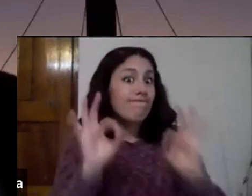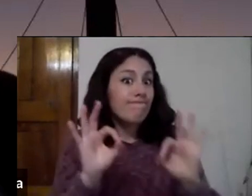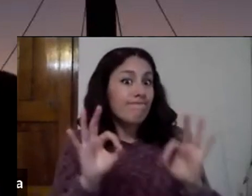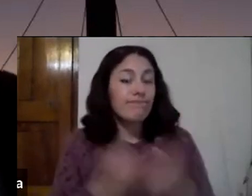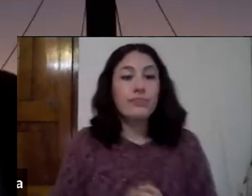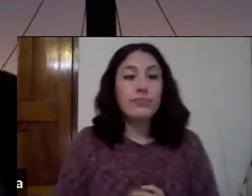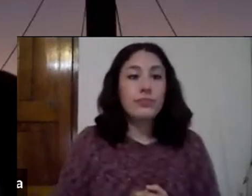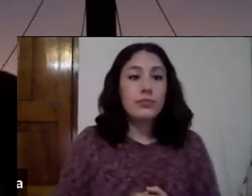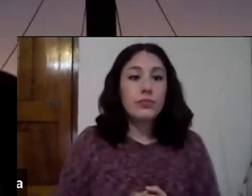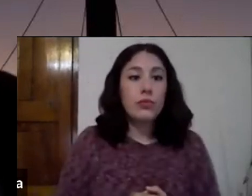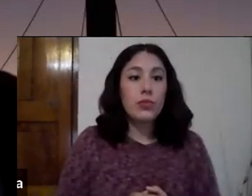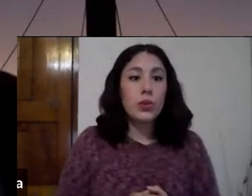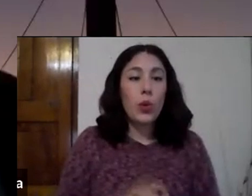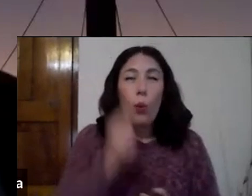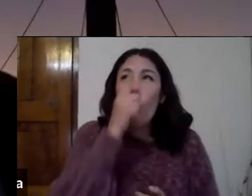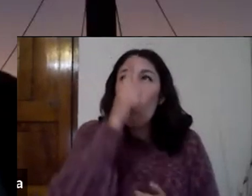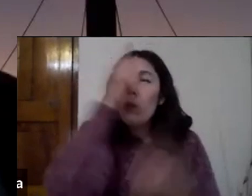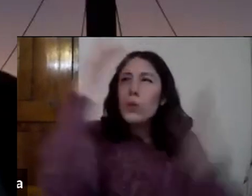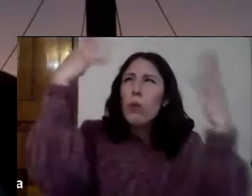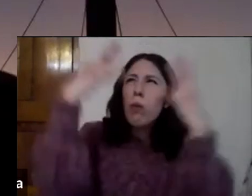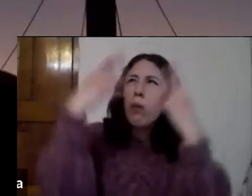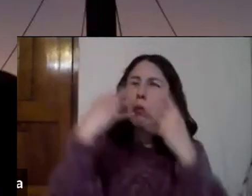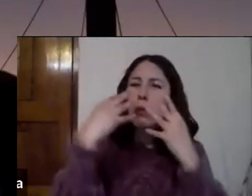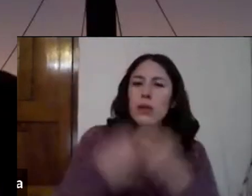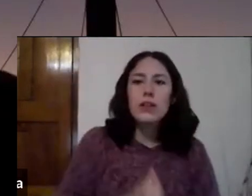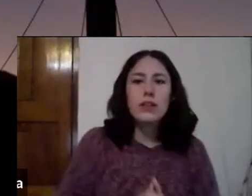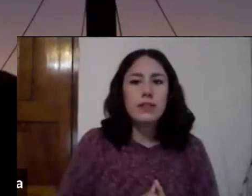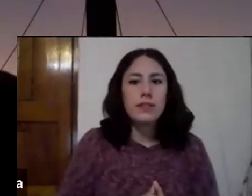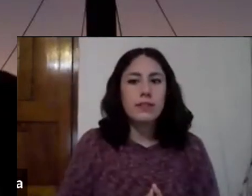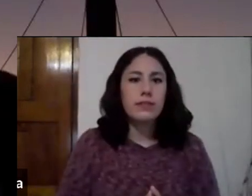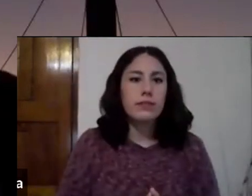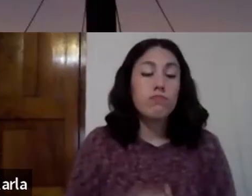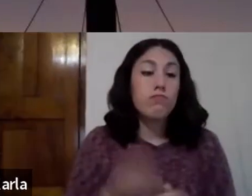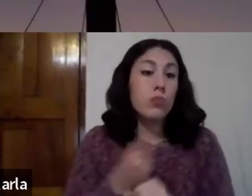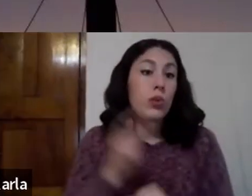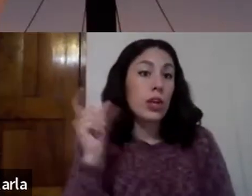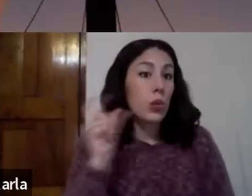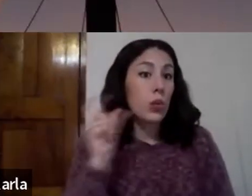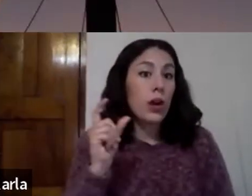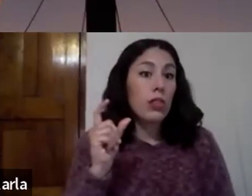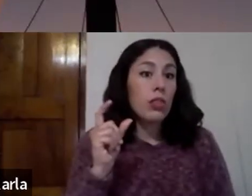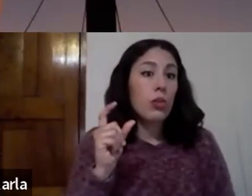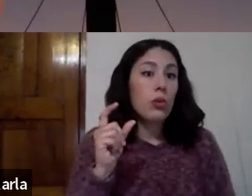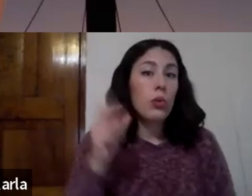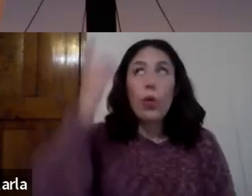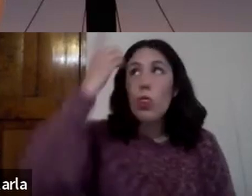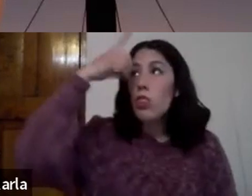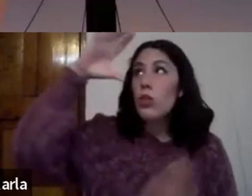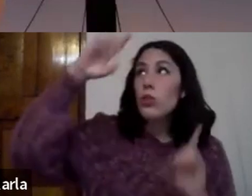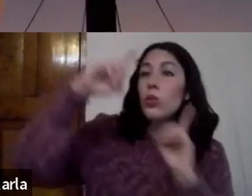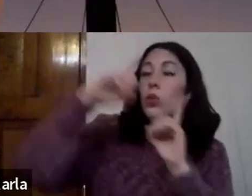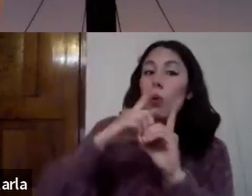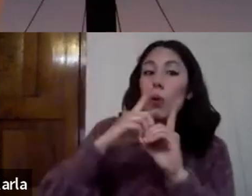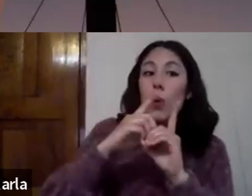Porque cuando más nos acercamos a Dios, más nos volvemos radiantes con su presencia.